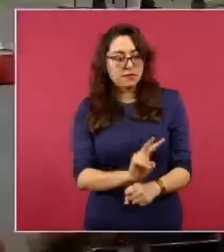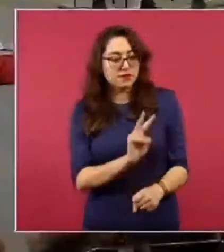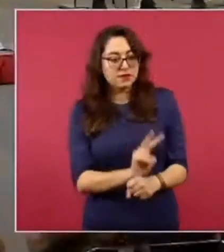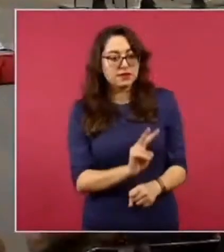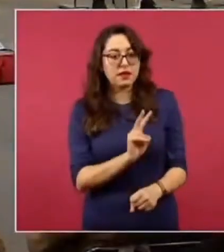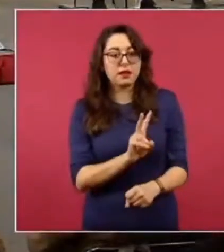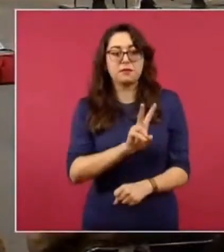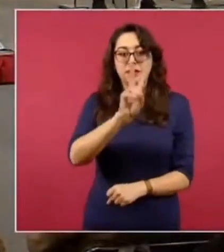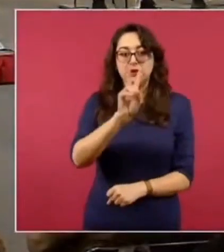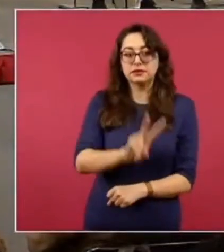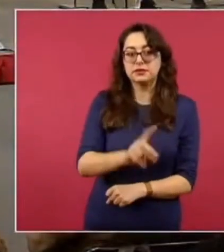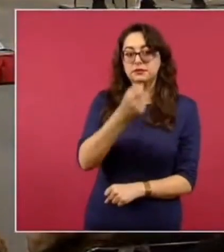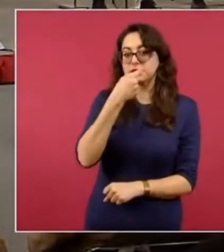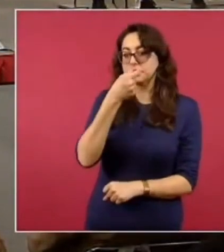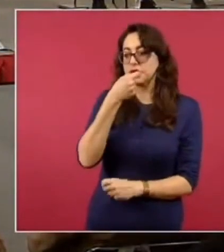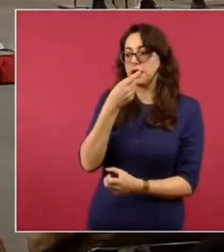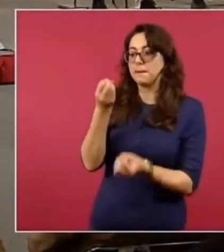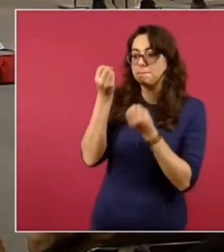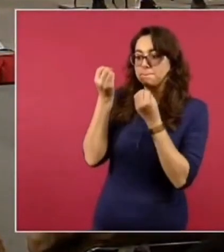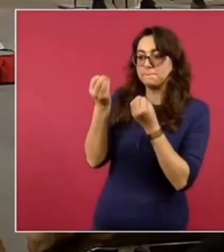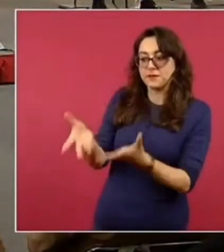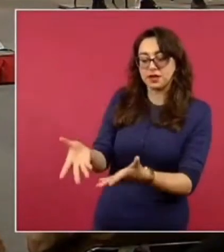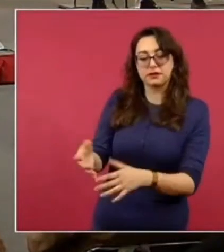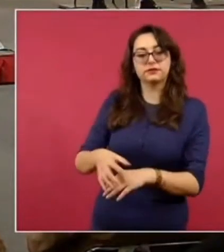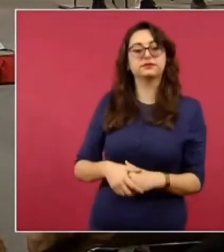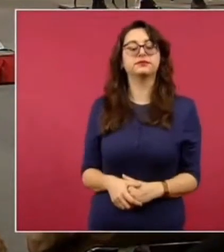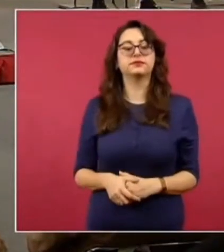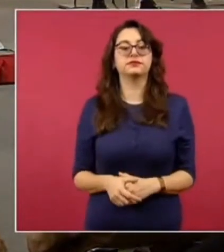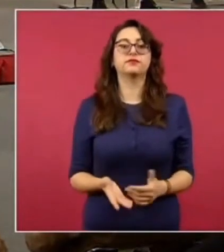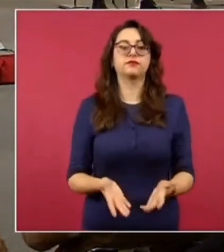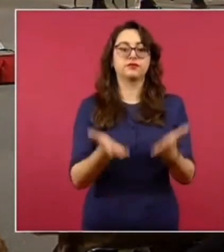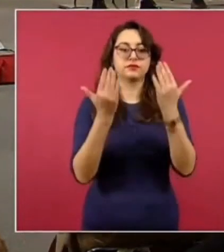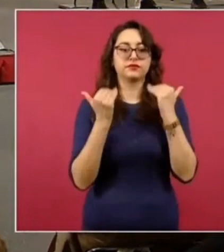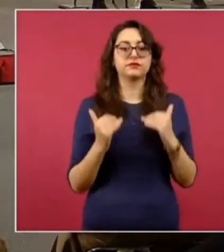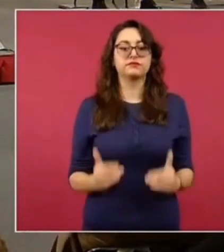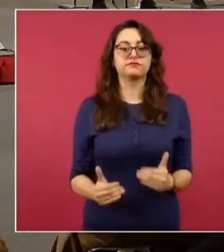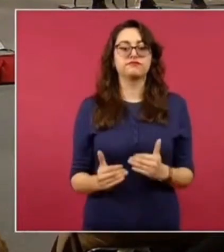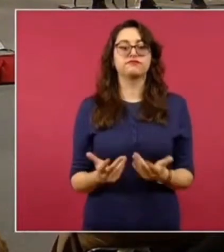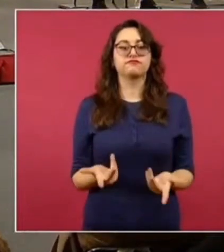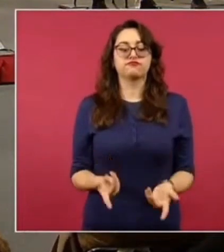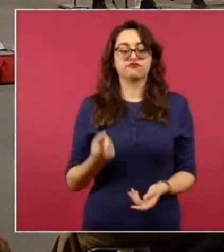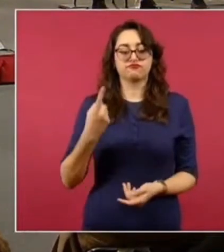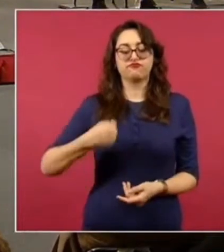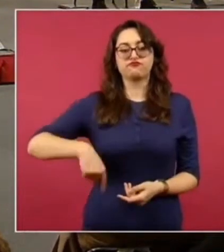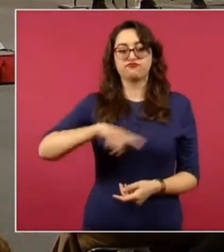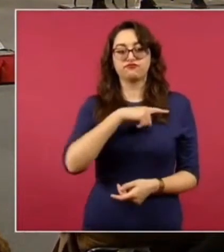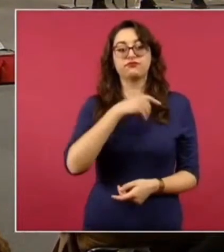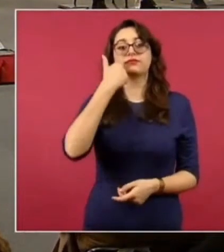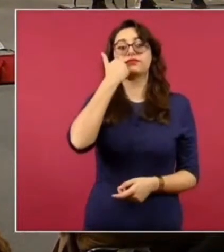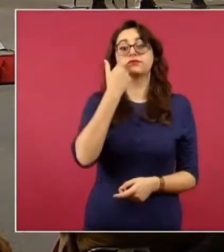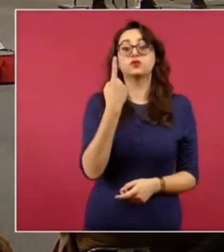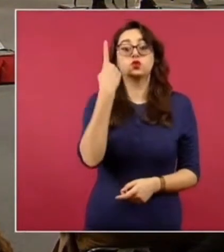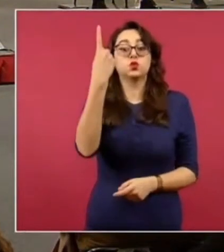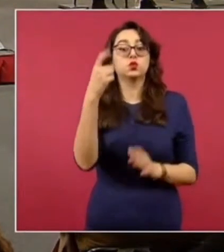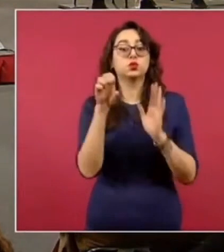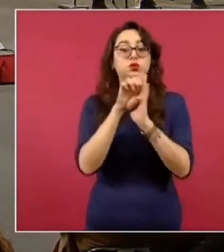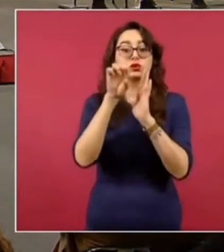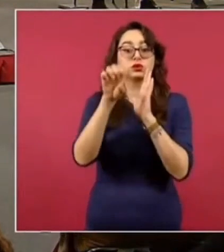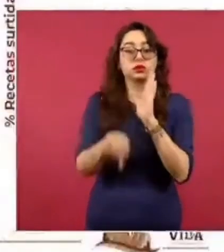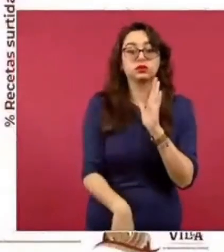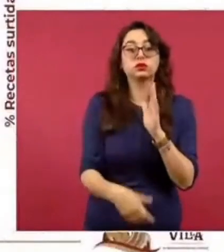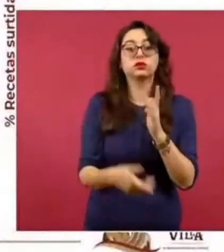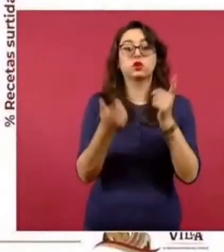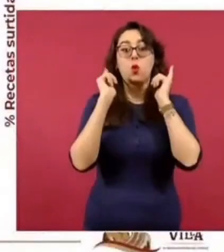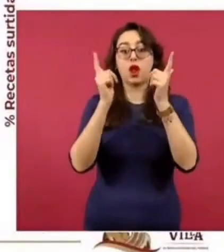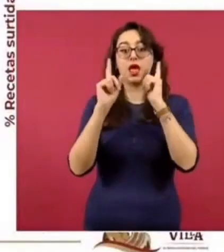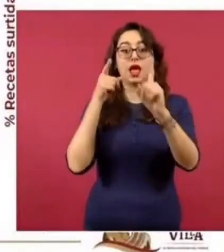Ahora, en la siguiente, aquí podemos ver el ejemplo de a lo que queremos llegar con el IMSS Bienestar, con lo que está ocurriendo en el